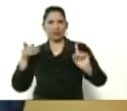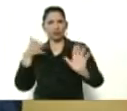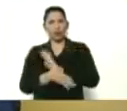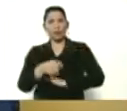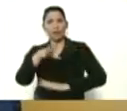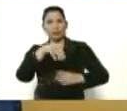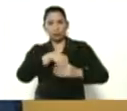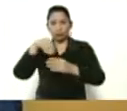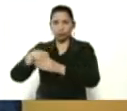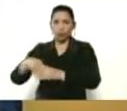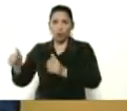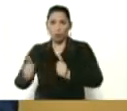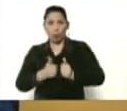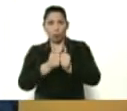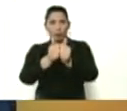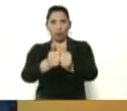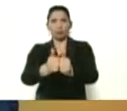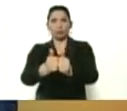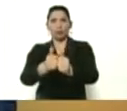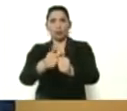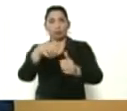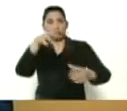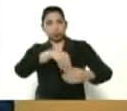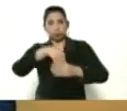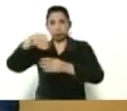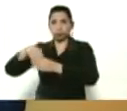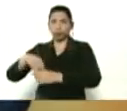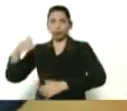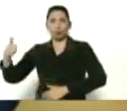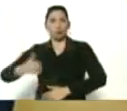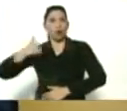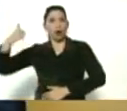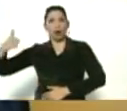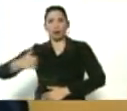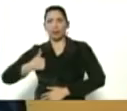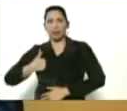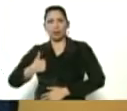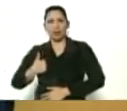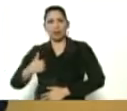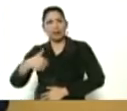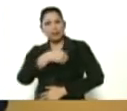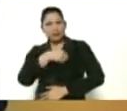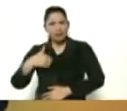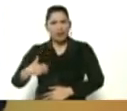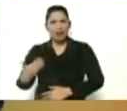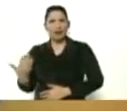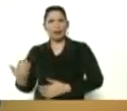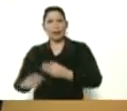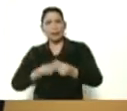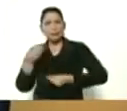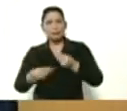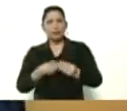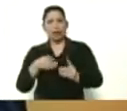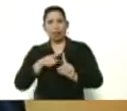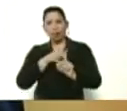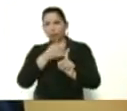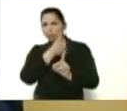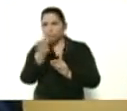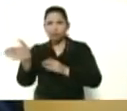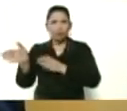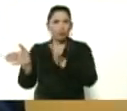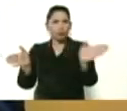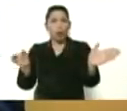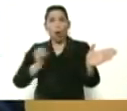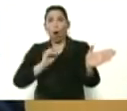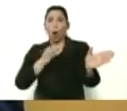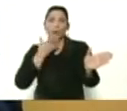cuarentena, que acompañen a esa cuarentena, y cualquier atajo que quieras tomar o cualquier inobservancia,